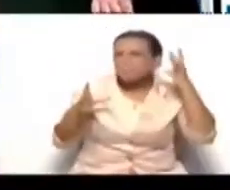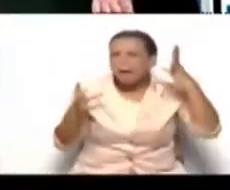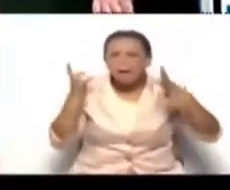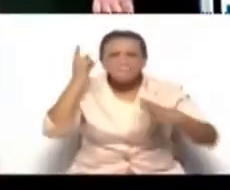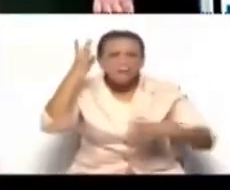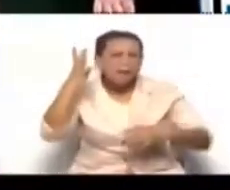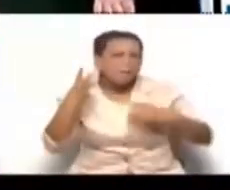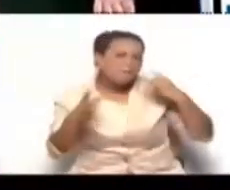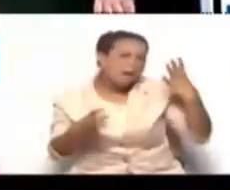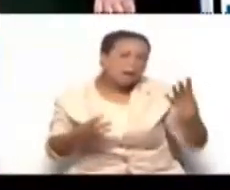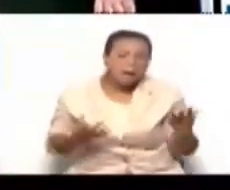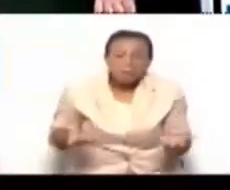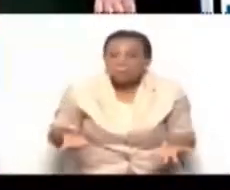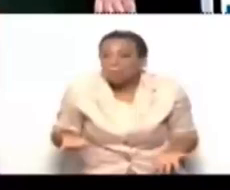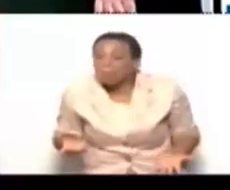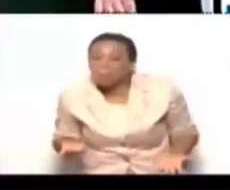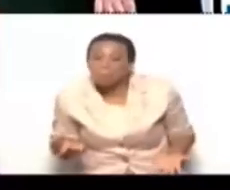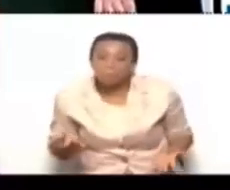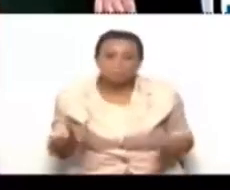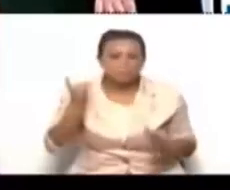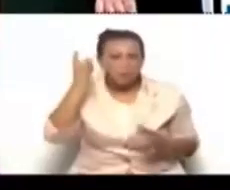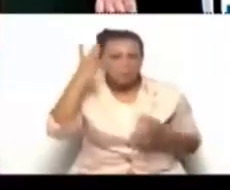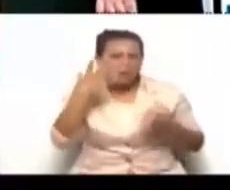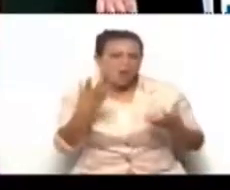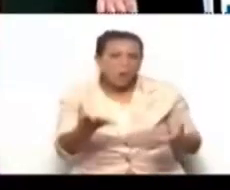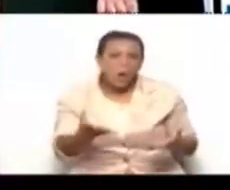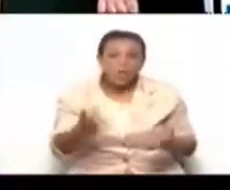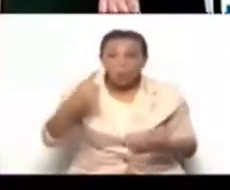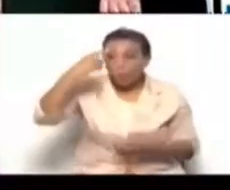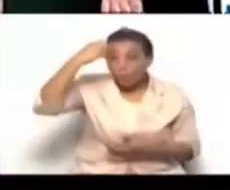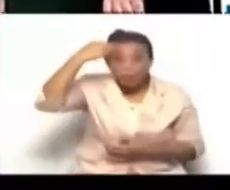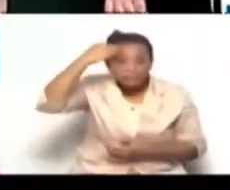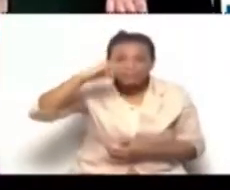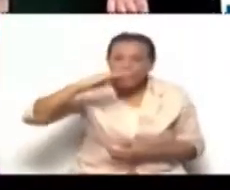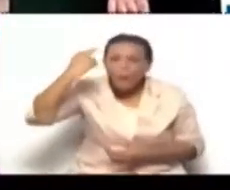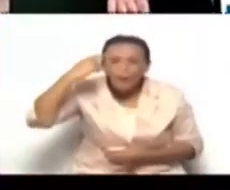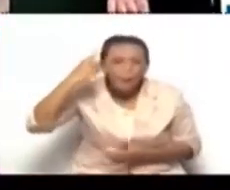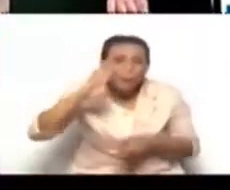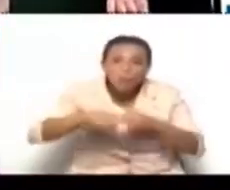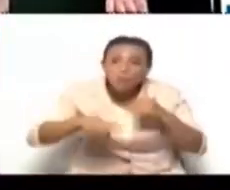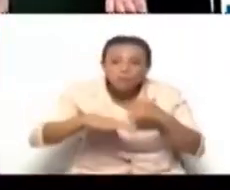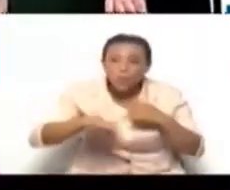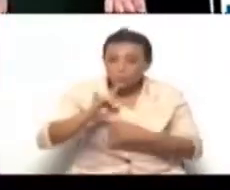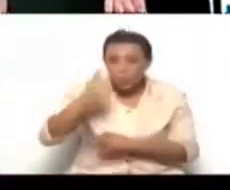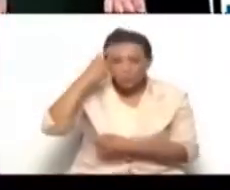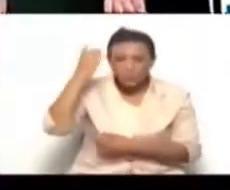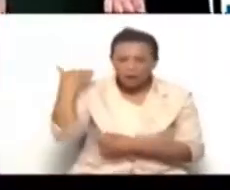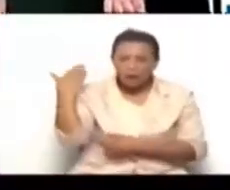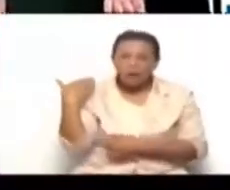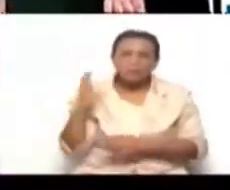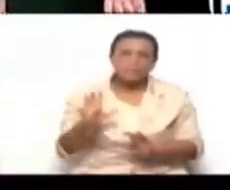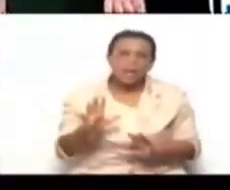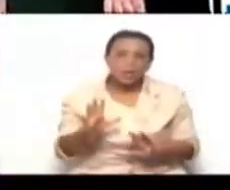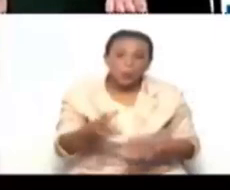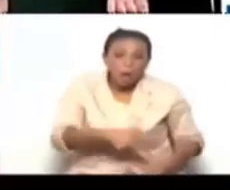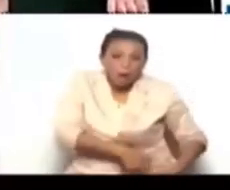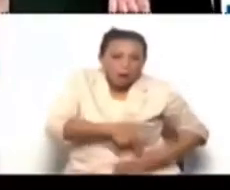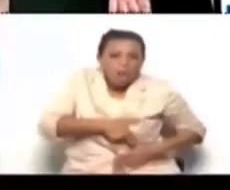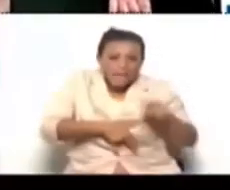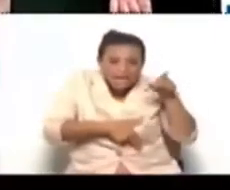comentarla. Inventaron una historia que el sociópata este que capturamos el último, hace un lunes, con la 9